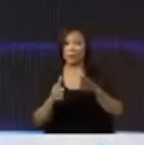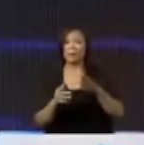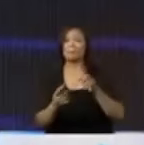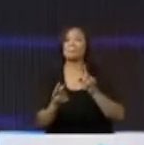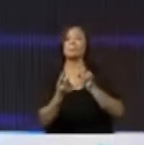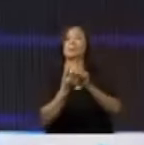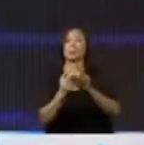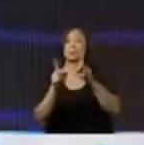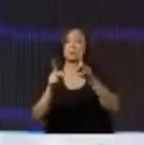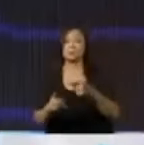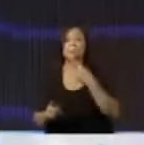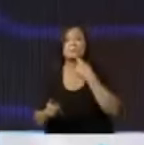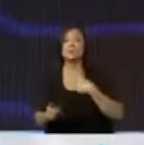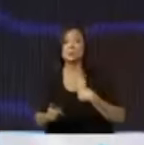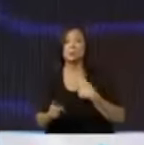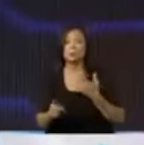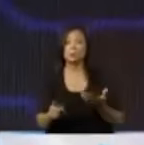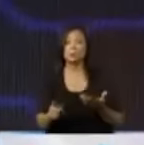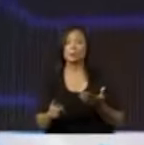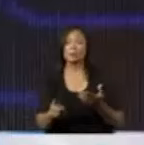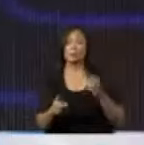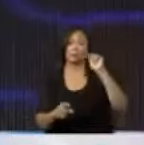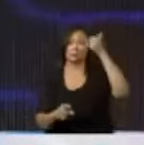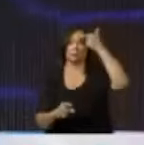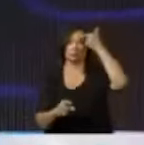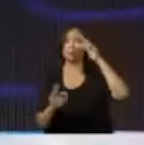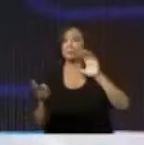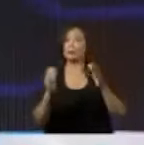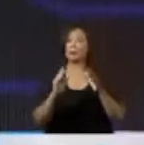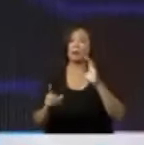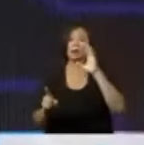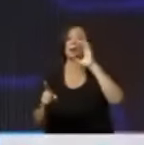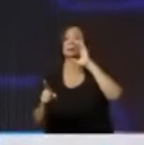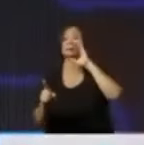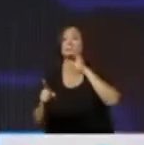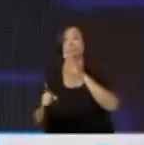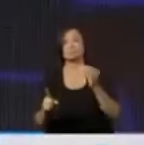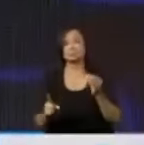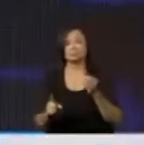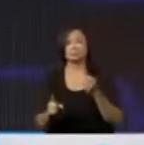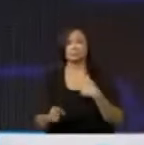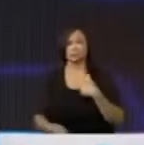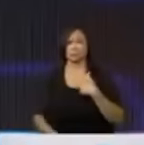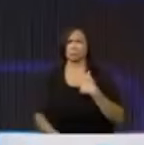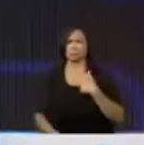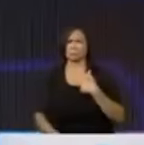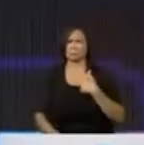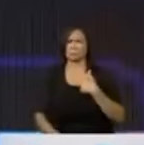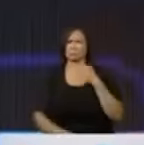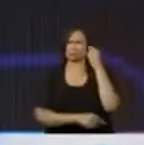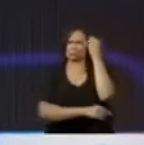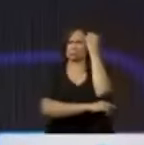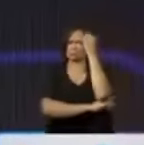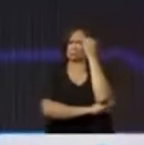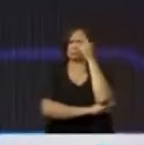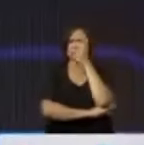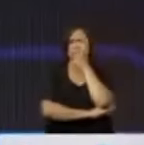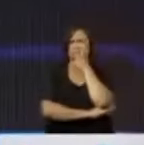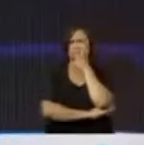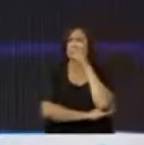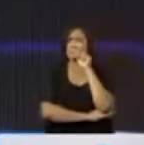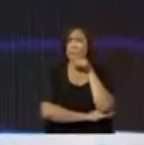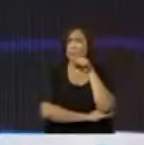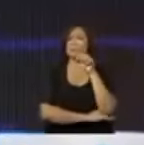me encontré con una persona que me dijo que este gobierno se le parecía a Cristóbal Colón. Y yo me quedé medio pensativo. Dice, sí,